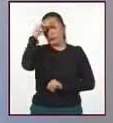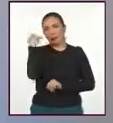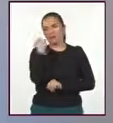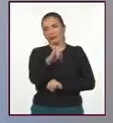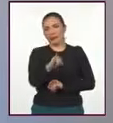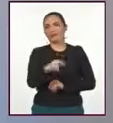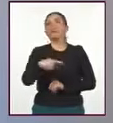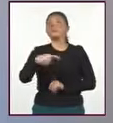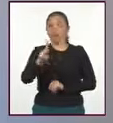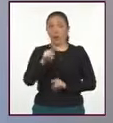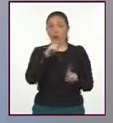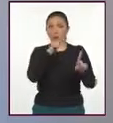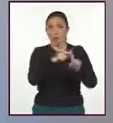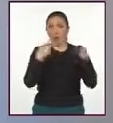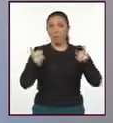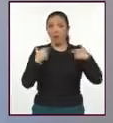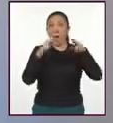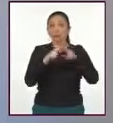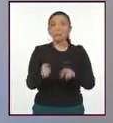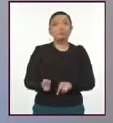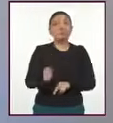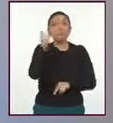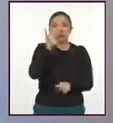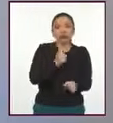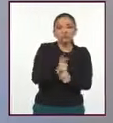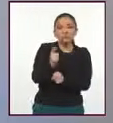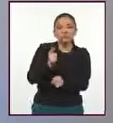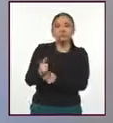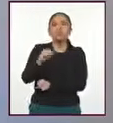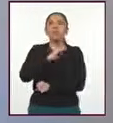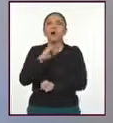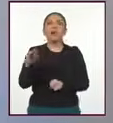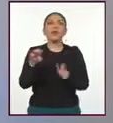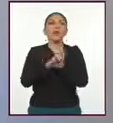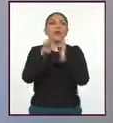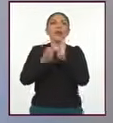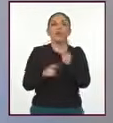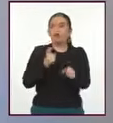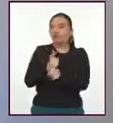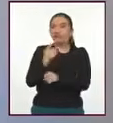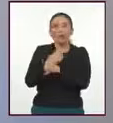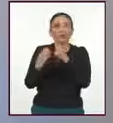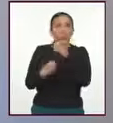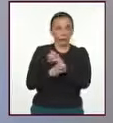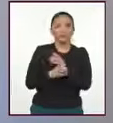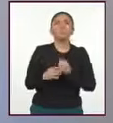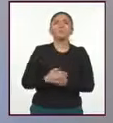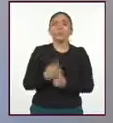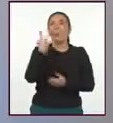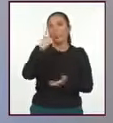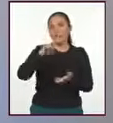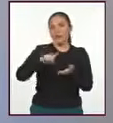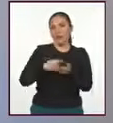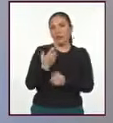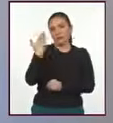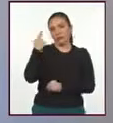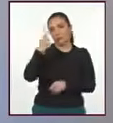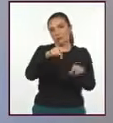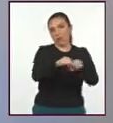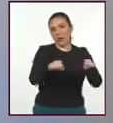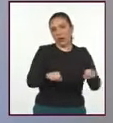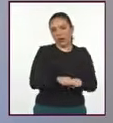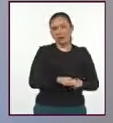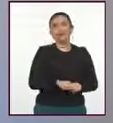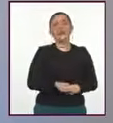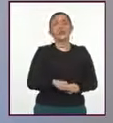pero casi que de primer vista uno puede detectar cosas. En una ocasión en un salón de clases estaba dando